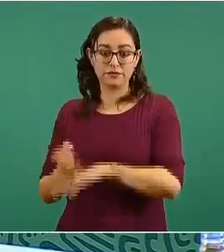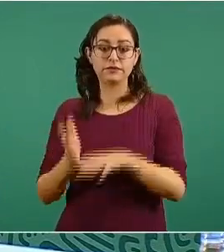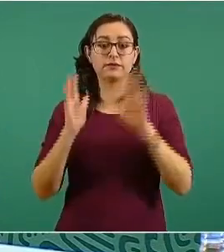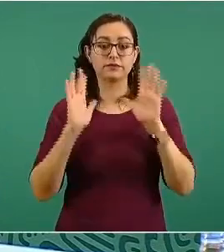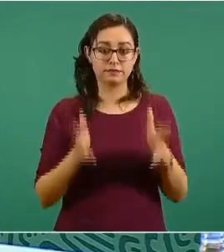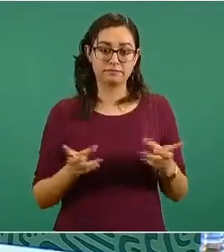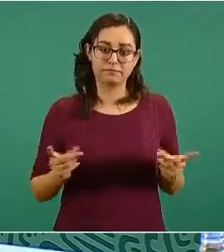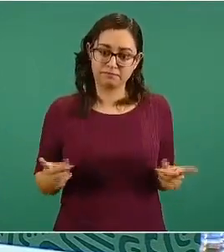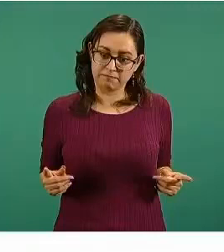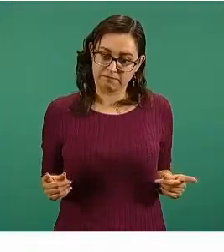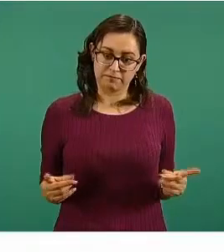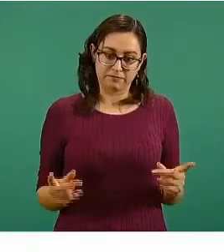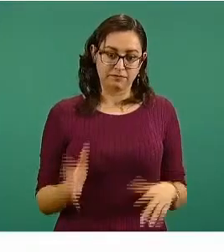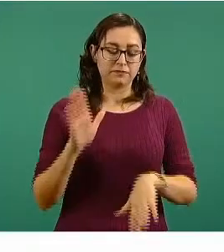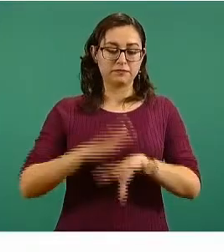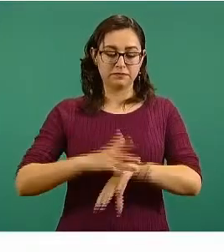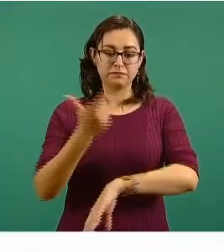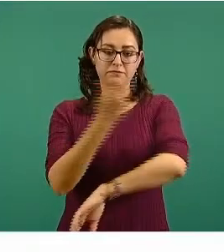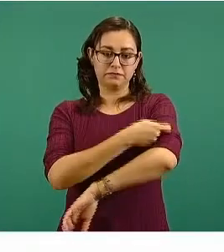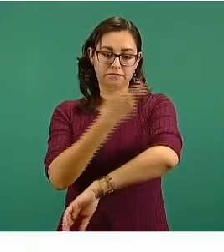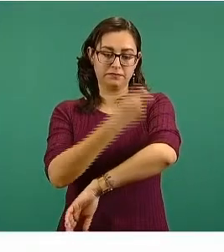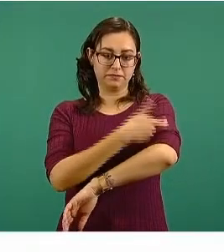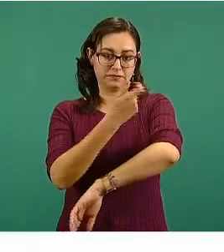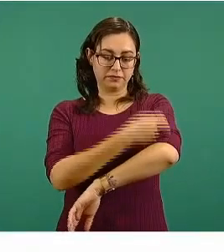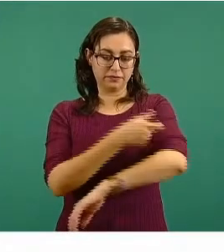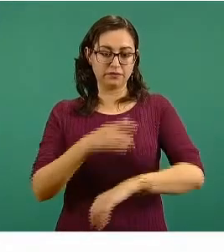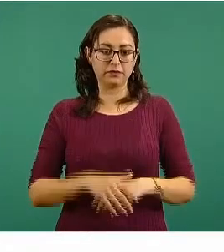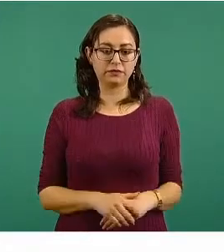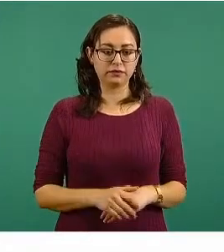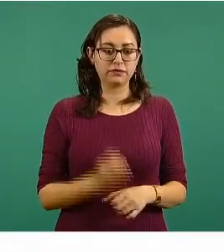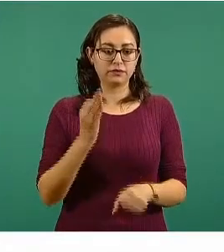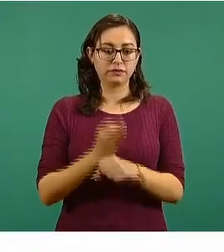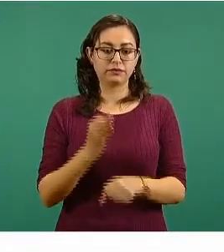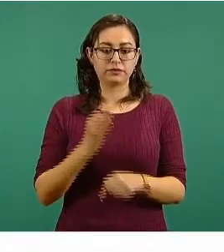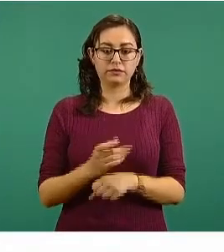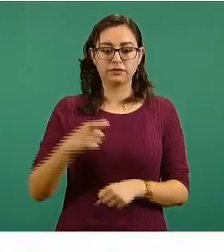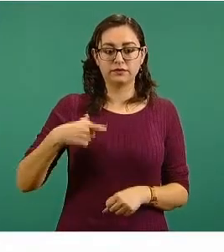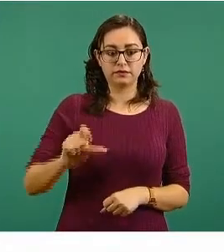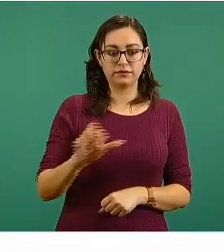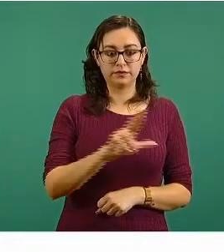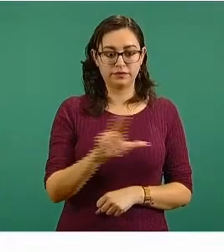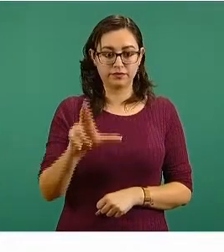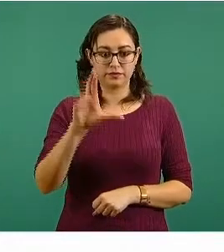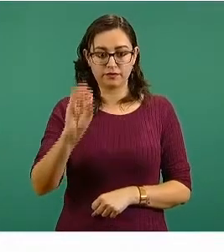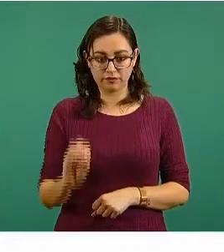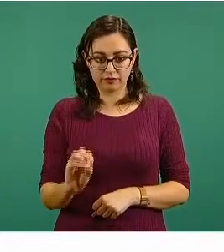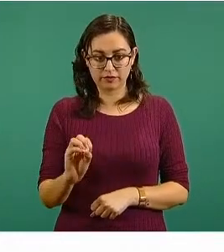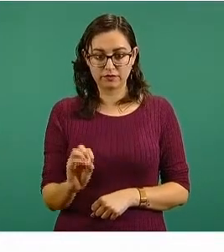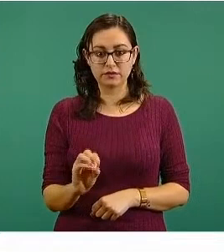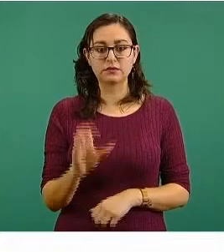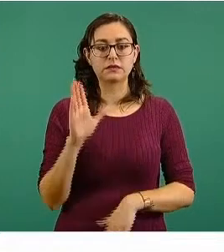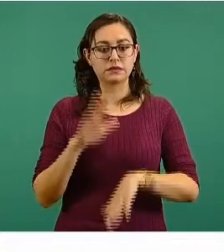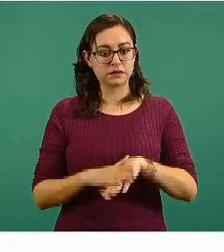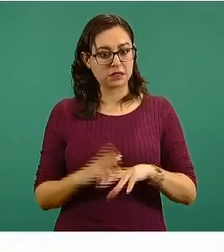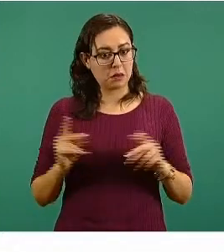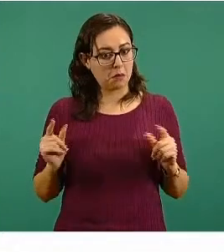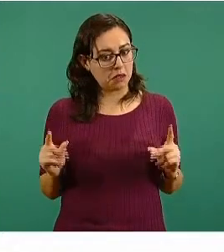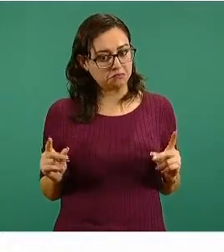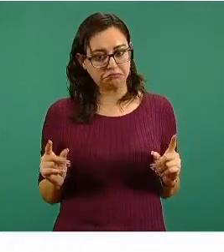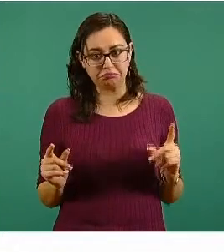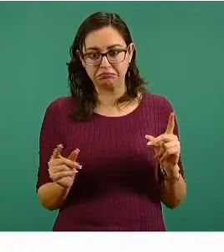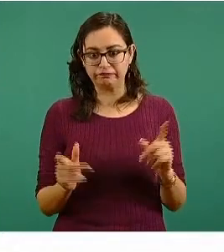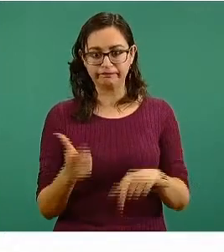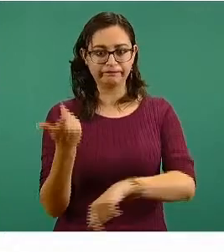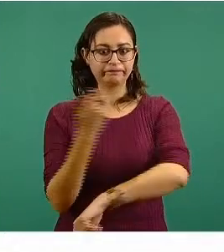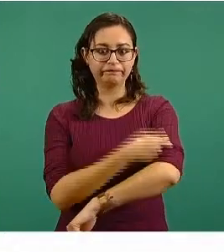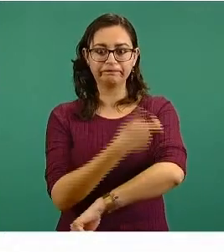ya un uso más completo de los paquetes. En este momento es Quintana Roo quien se está ya acabando la dotación